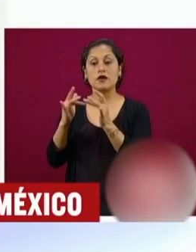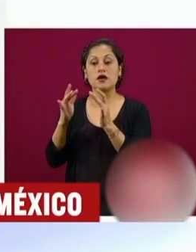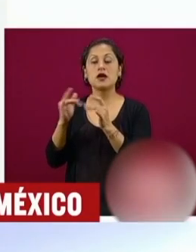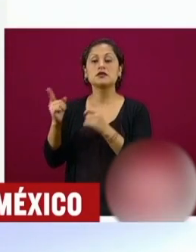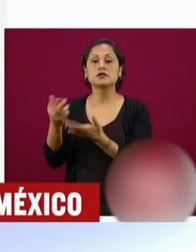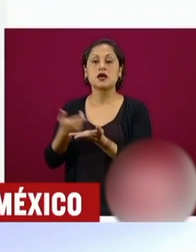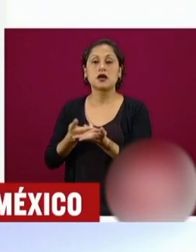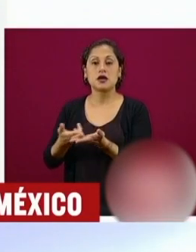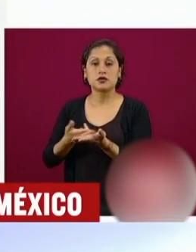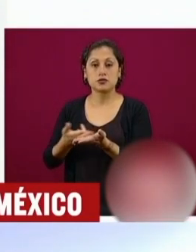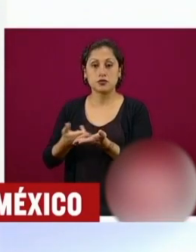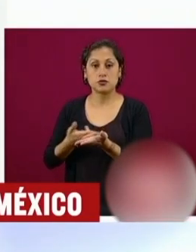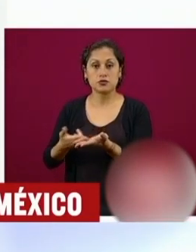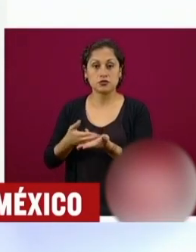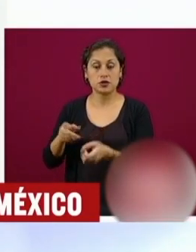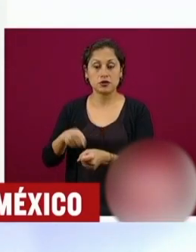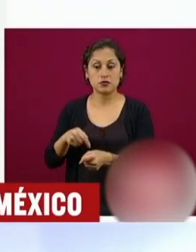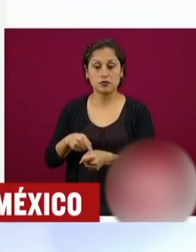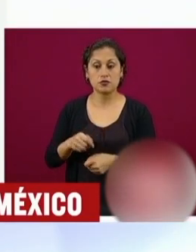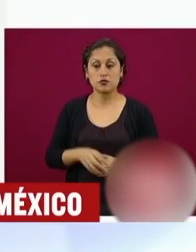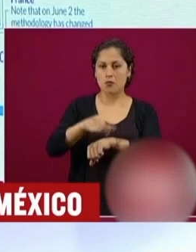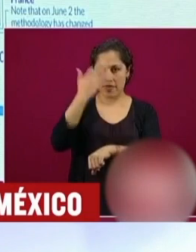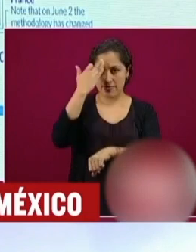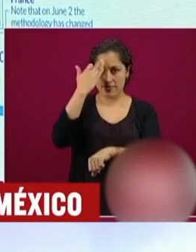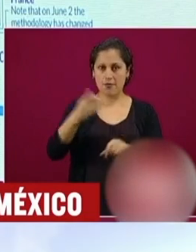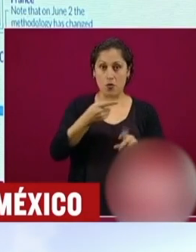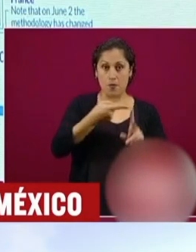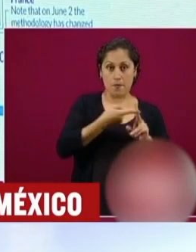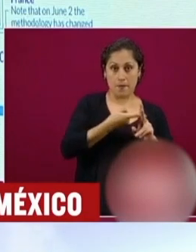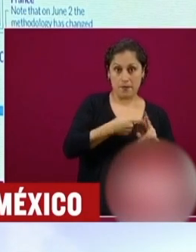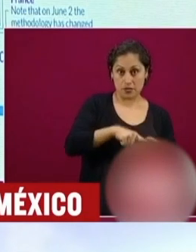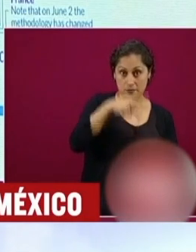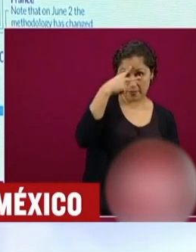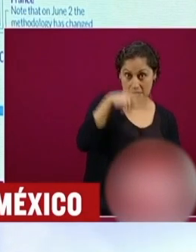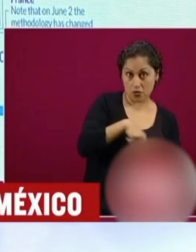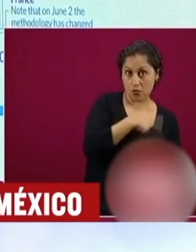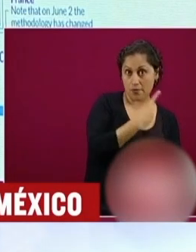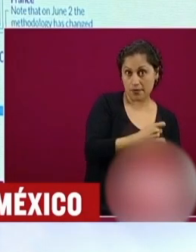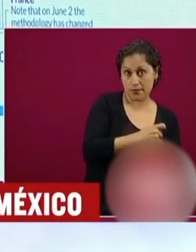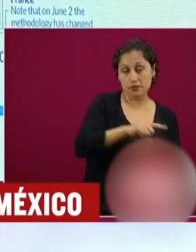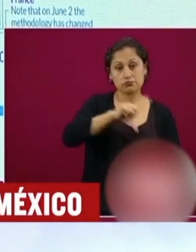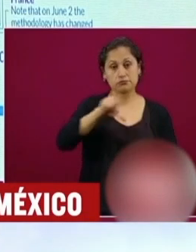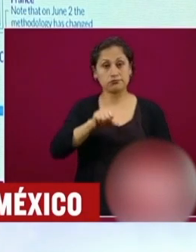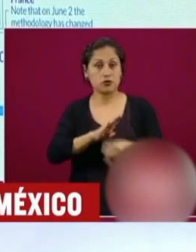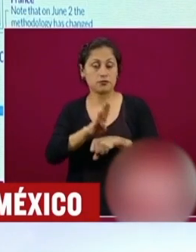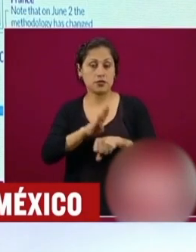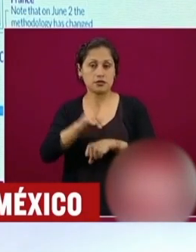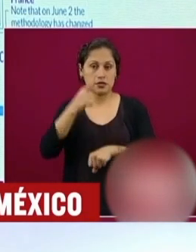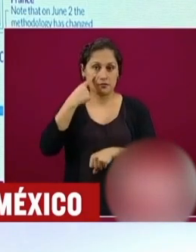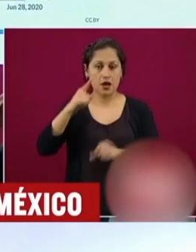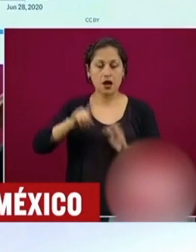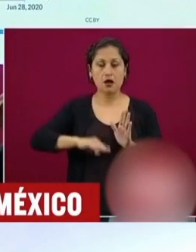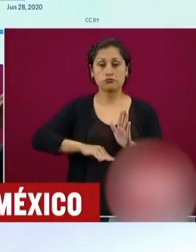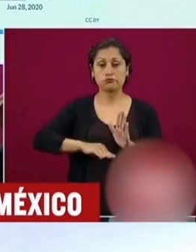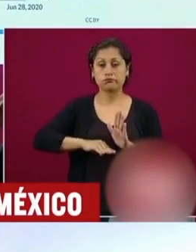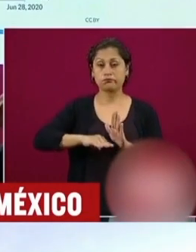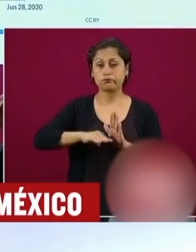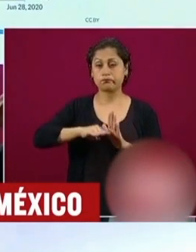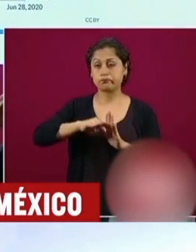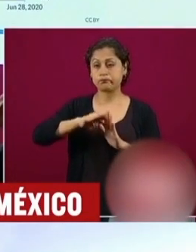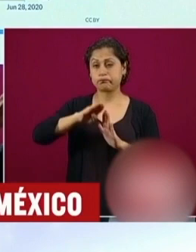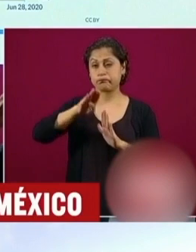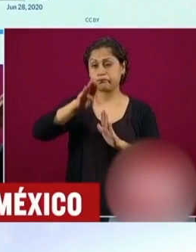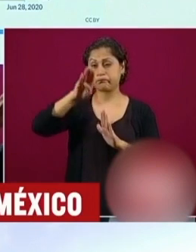pero sí la velocidad, mostrográficas de la Universidad de Oxford, donde se observa el comportamiento de la pandemia en varios